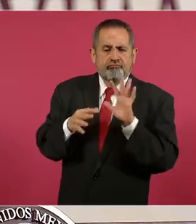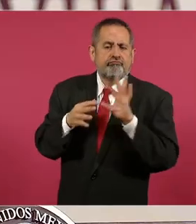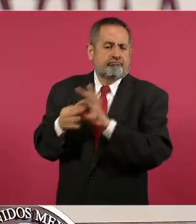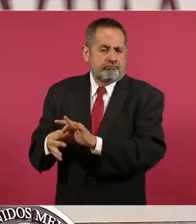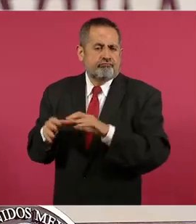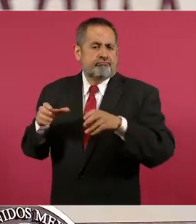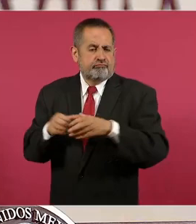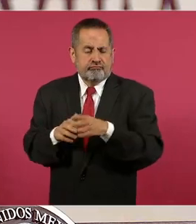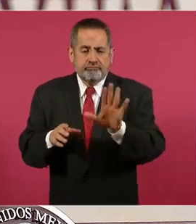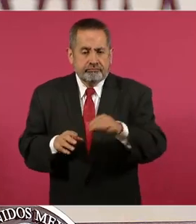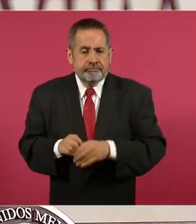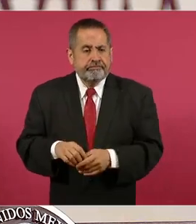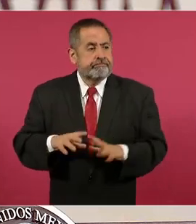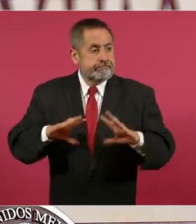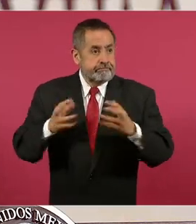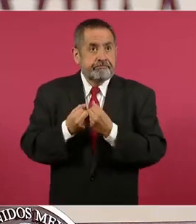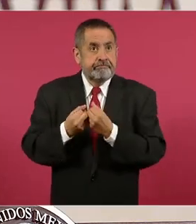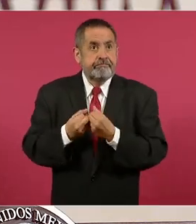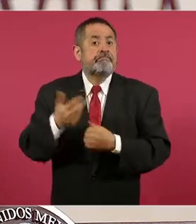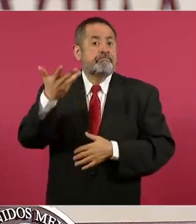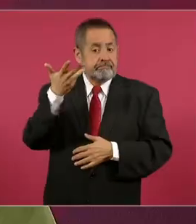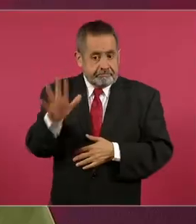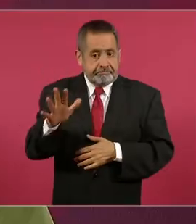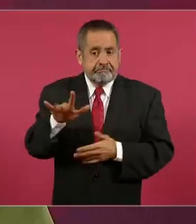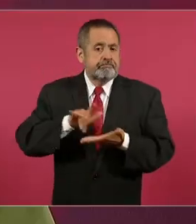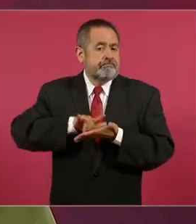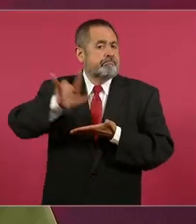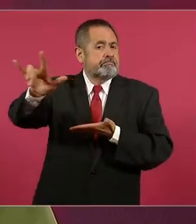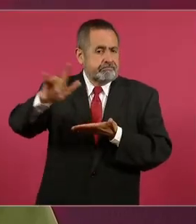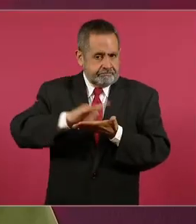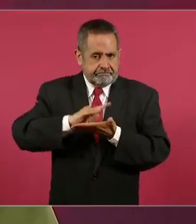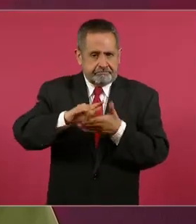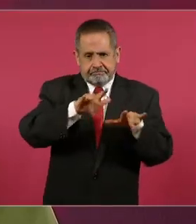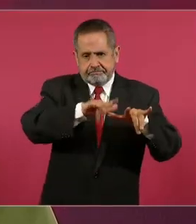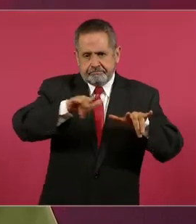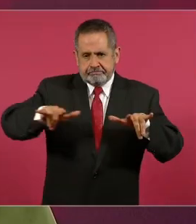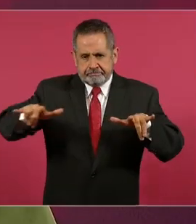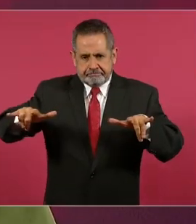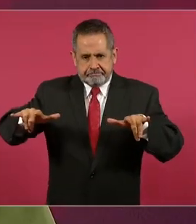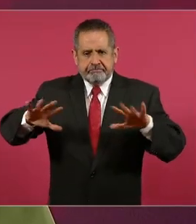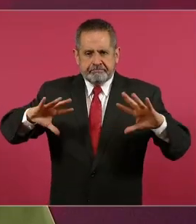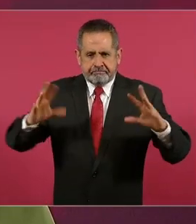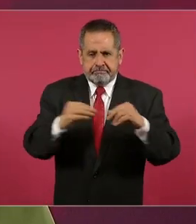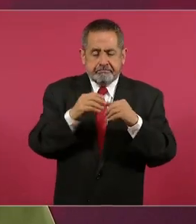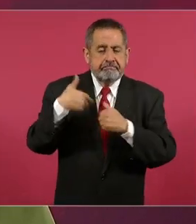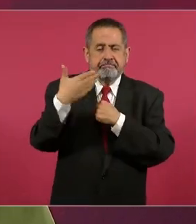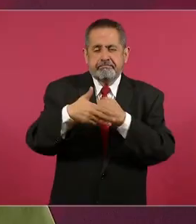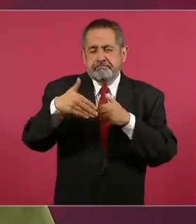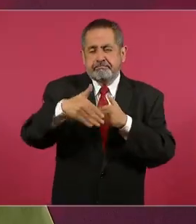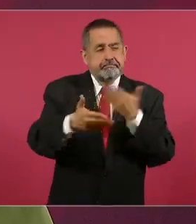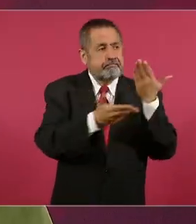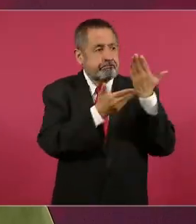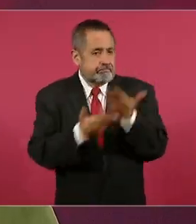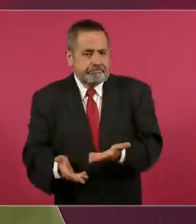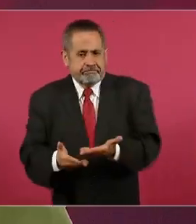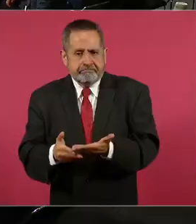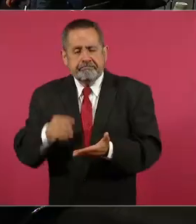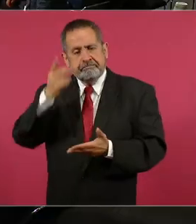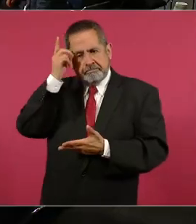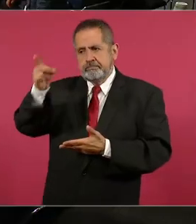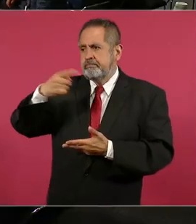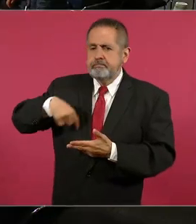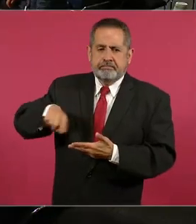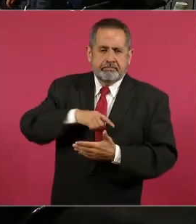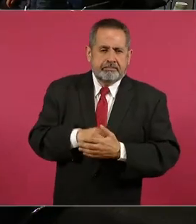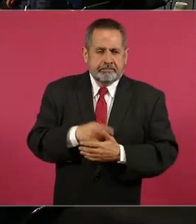FAC. Pero serán 10 aviones que estarán llegando en el 24.